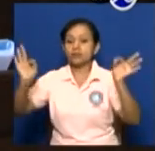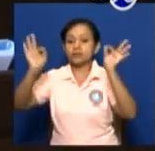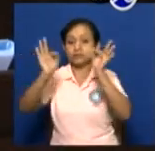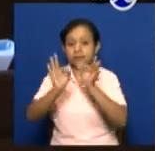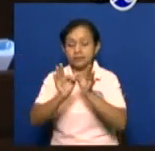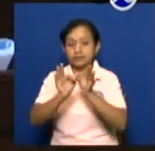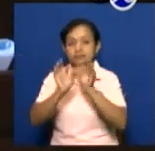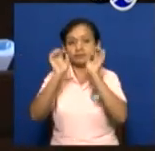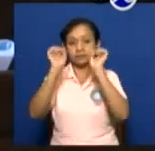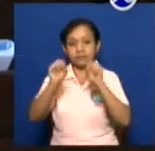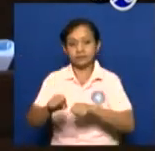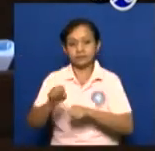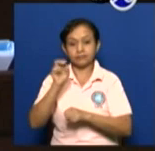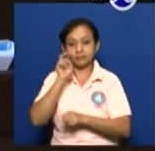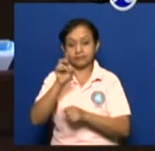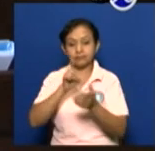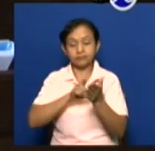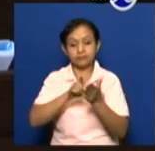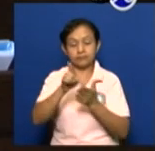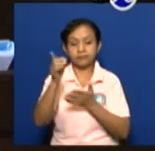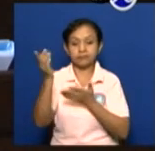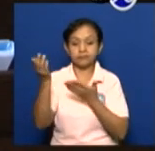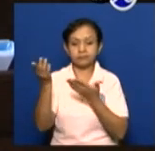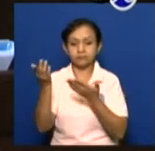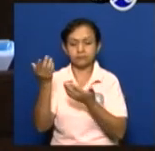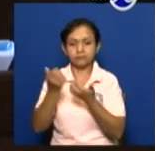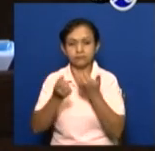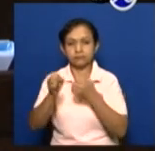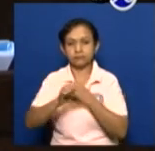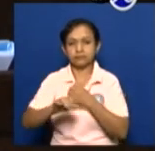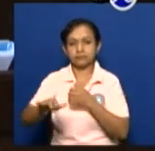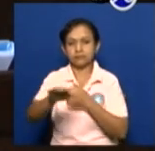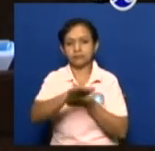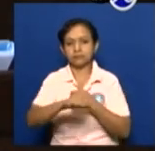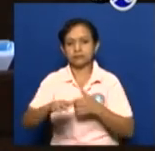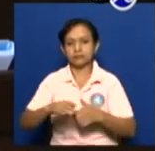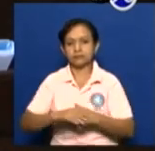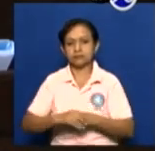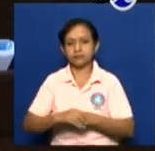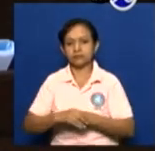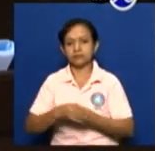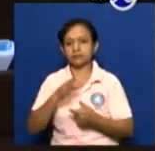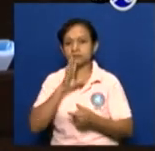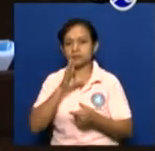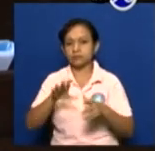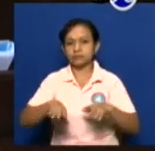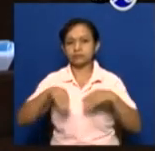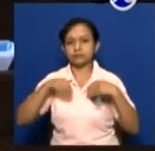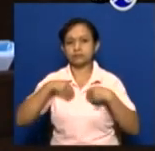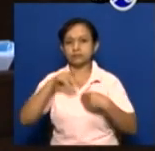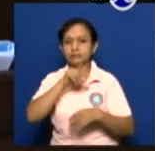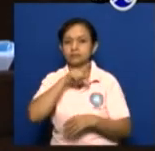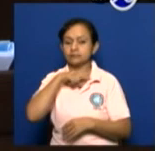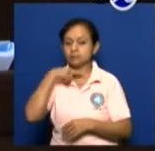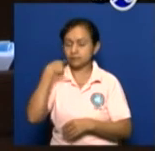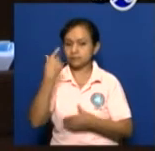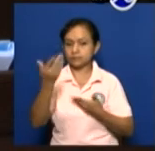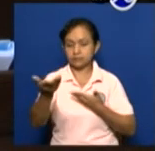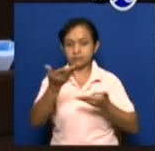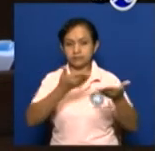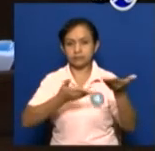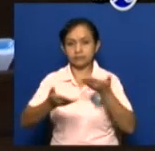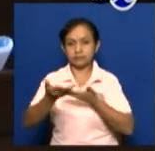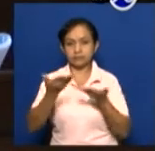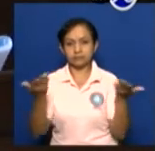Puede tomarse el rumbo de la cohesión de las sociedades cuando se asumen verdades compartidas,